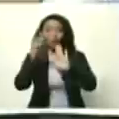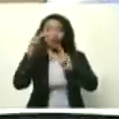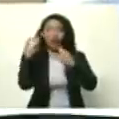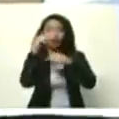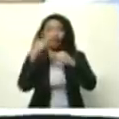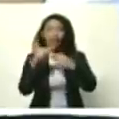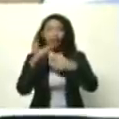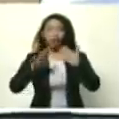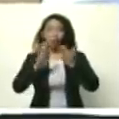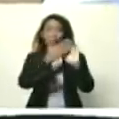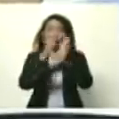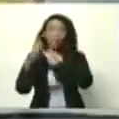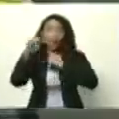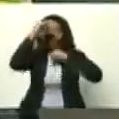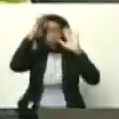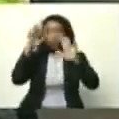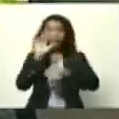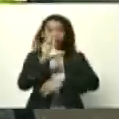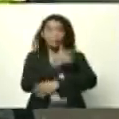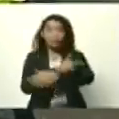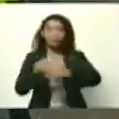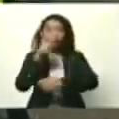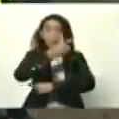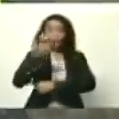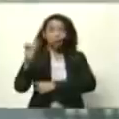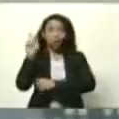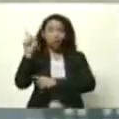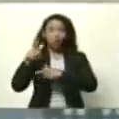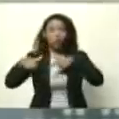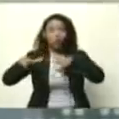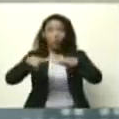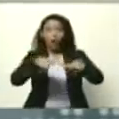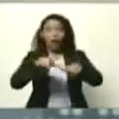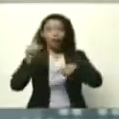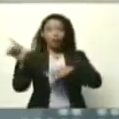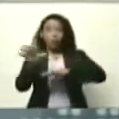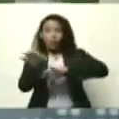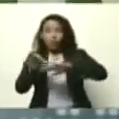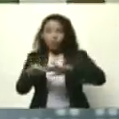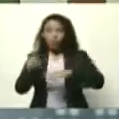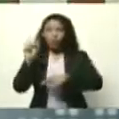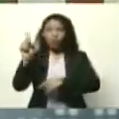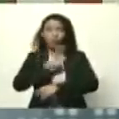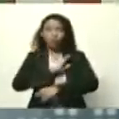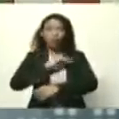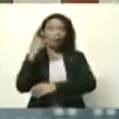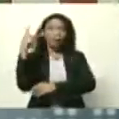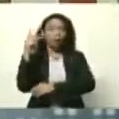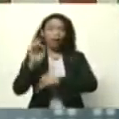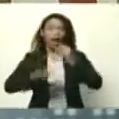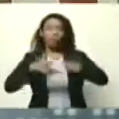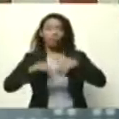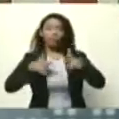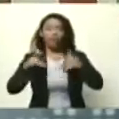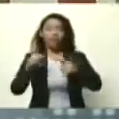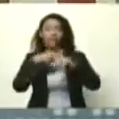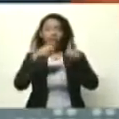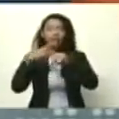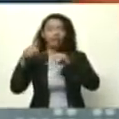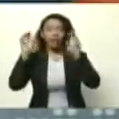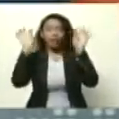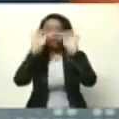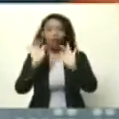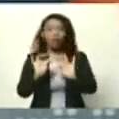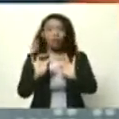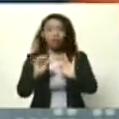fueron atendidas más de 3 millones de personas en sus localidades, en su municipio, en su parroquia, con actividades de distinto tipo. ¿Qué nos